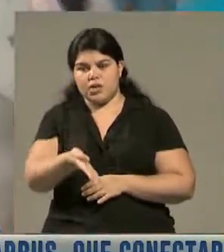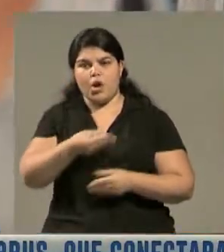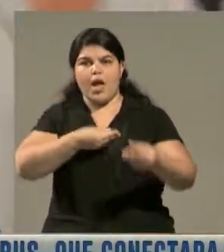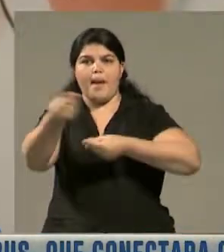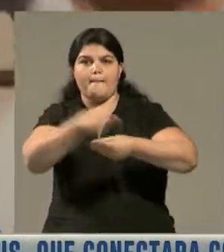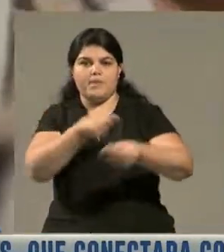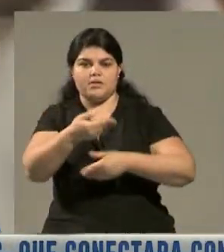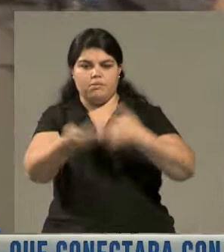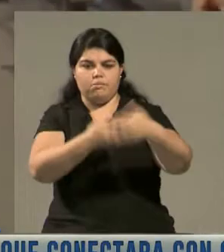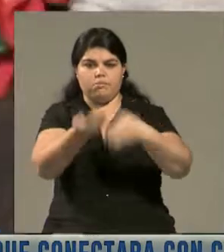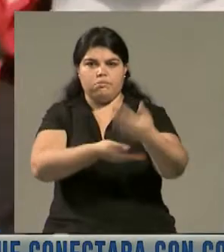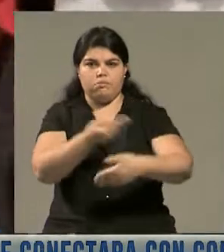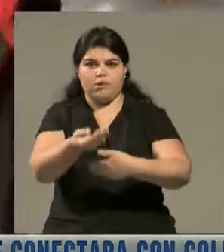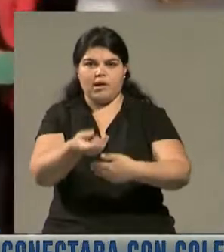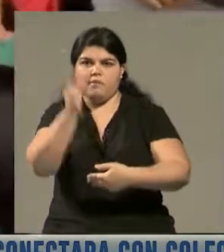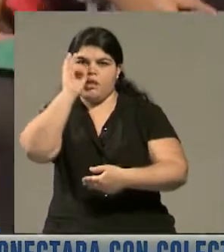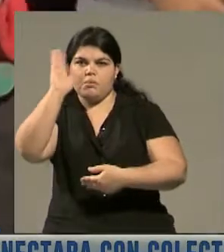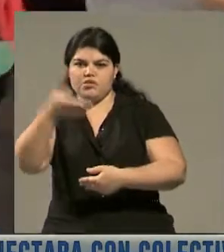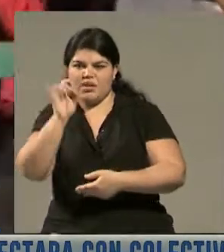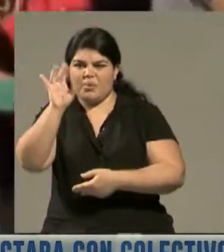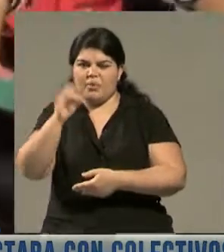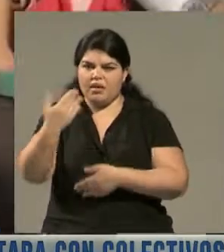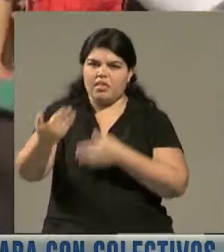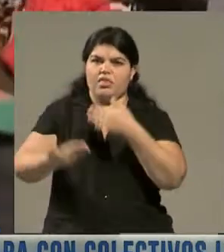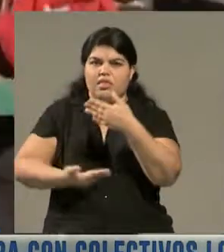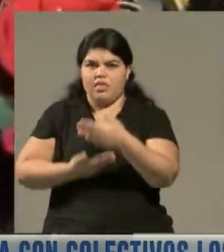se mantienen a mediano